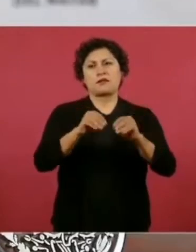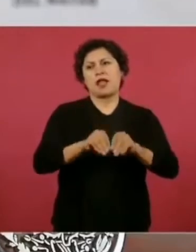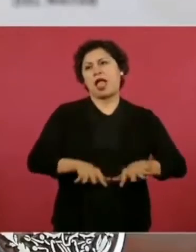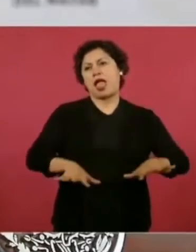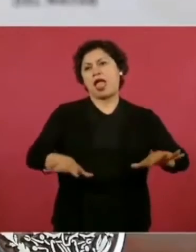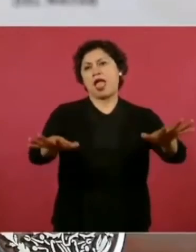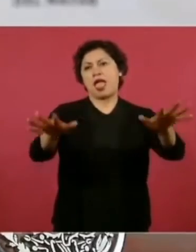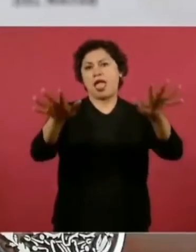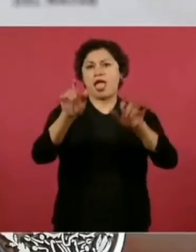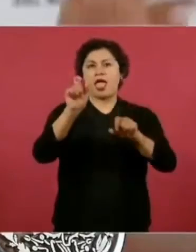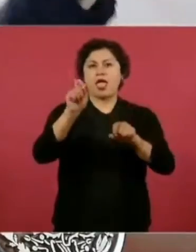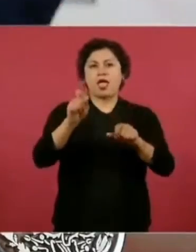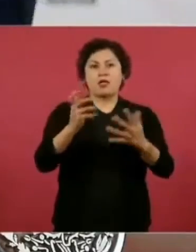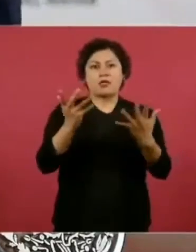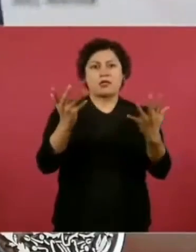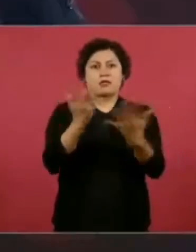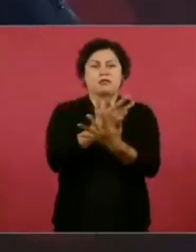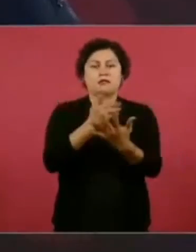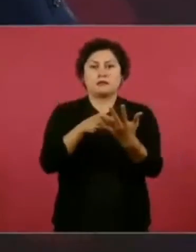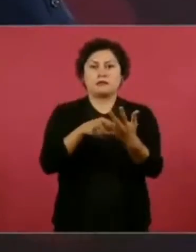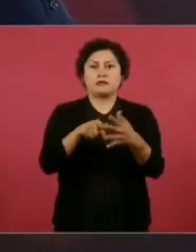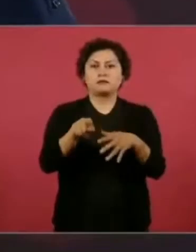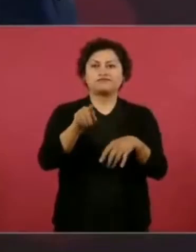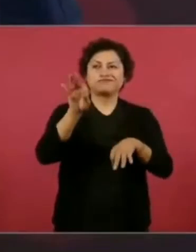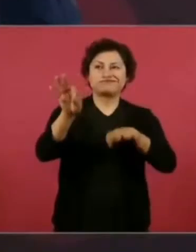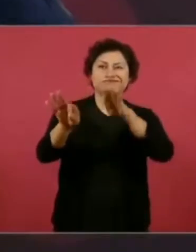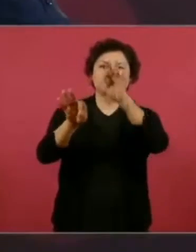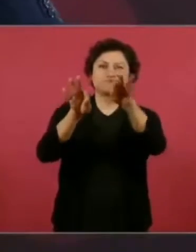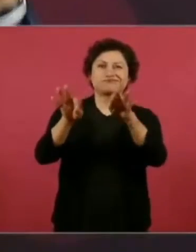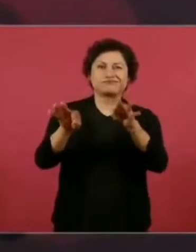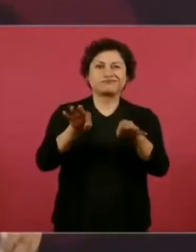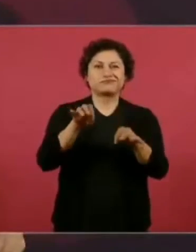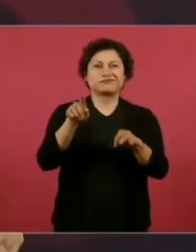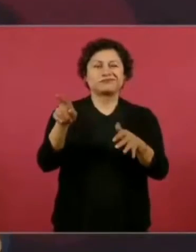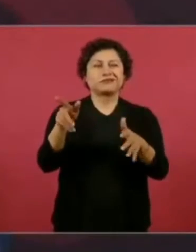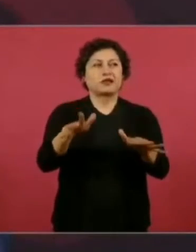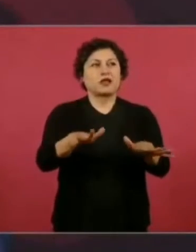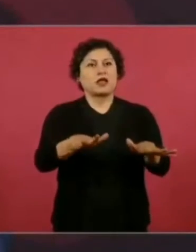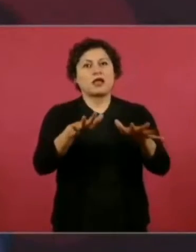sensacionalismo, porque los medios